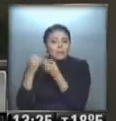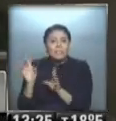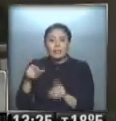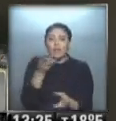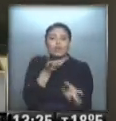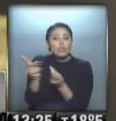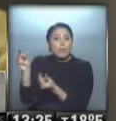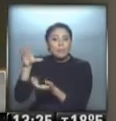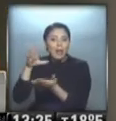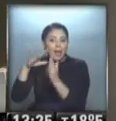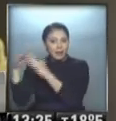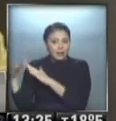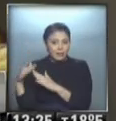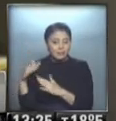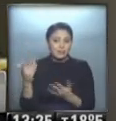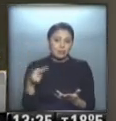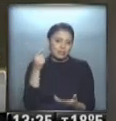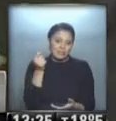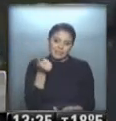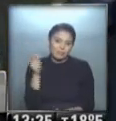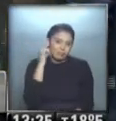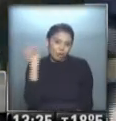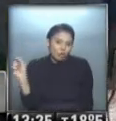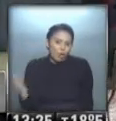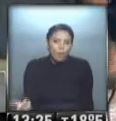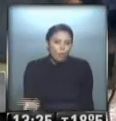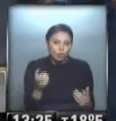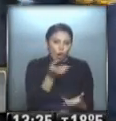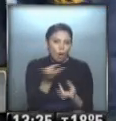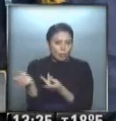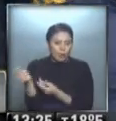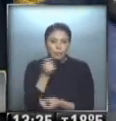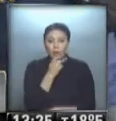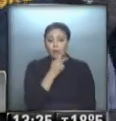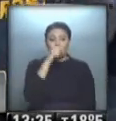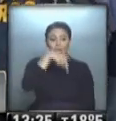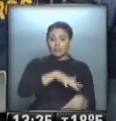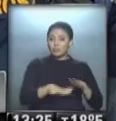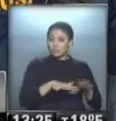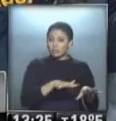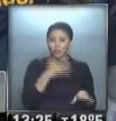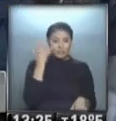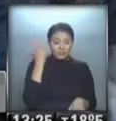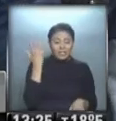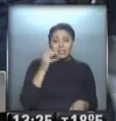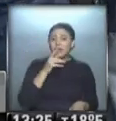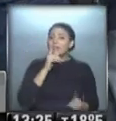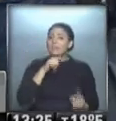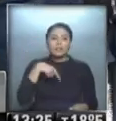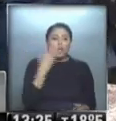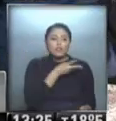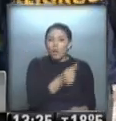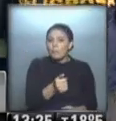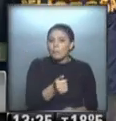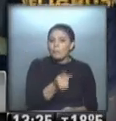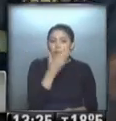de comprar propiedades ya es casi usual. Lo digo porque en este caso de Nordelta y de otros countries de la zona del Tigre, se compraban countries y